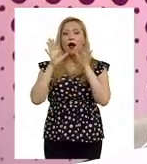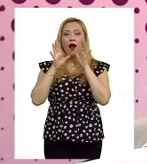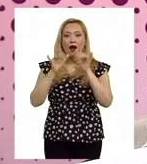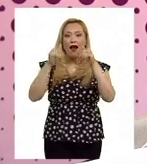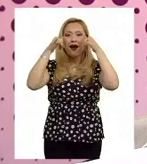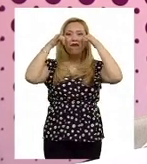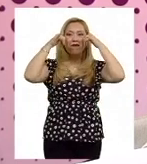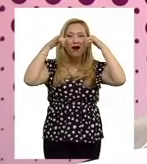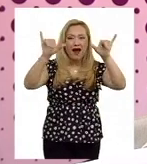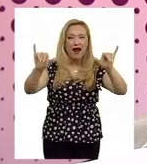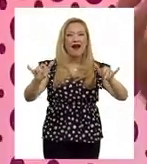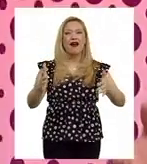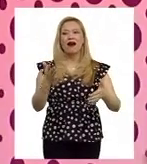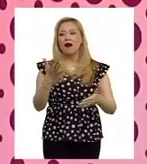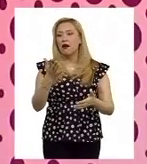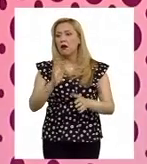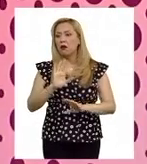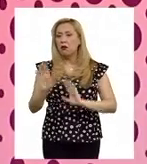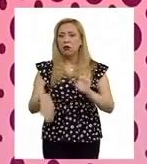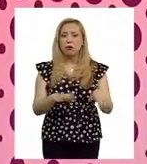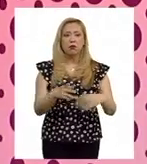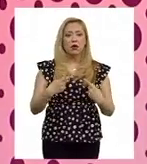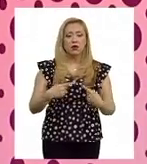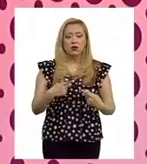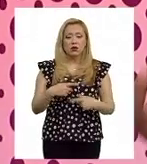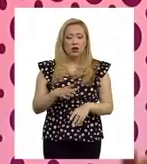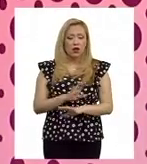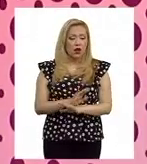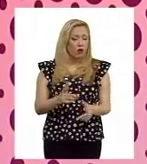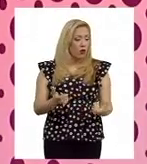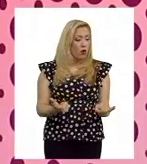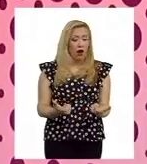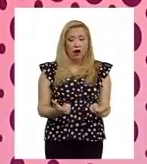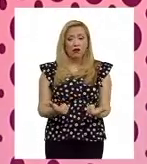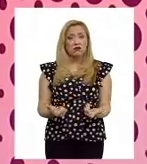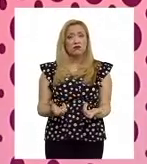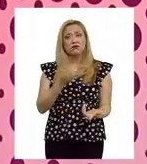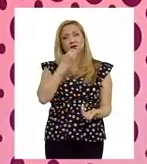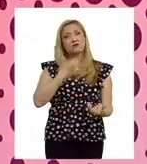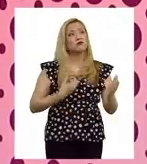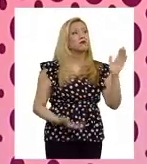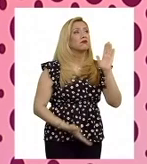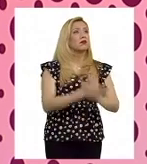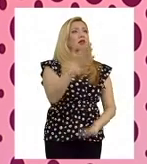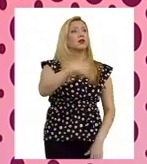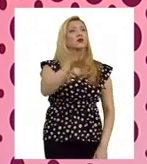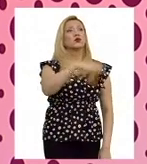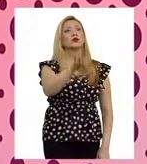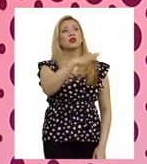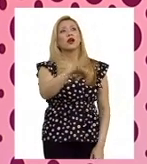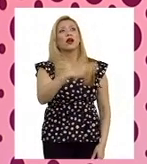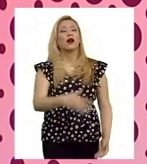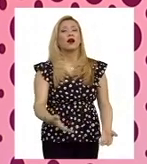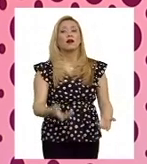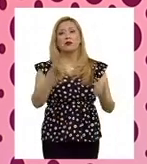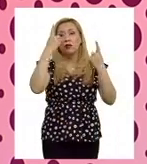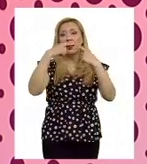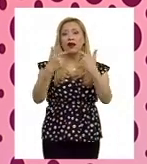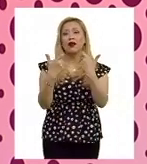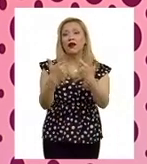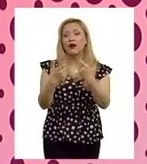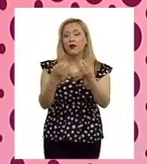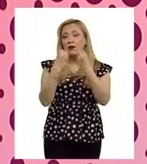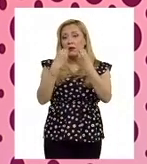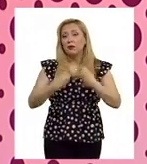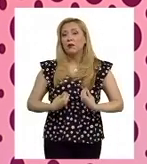la gente cae en la pobreza y necesita desplazarse para buscar mejores condiciones económicas.